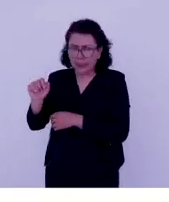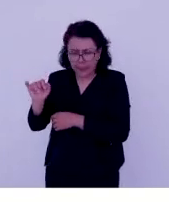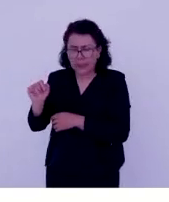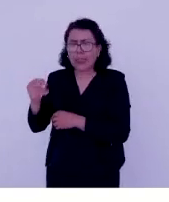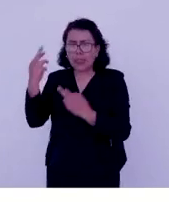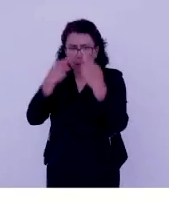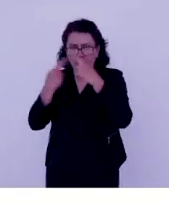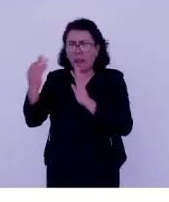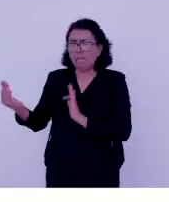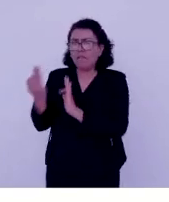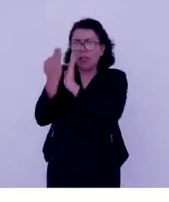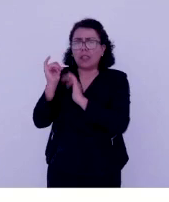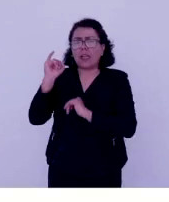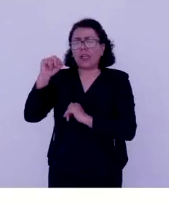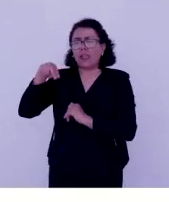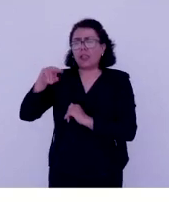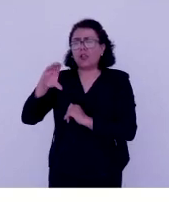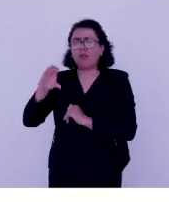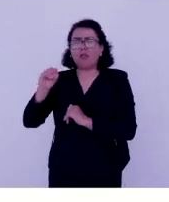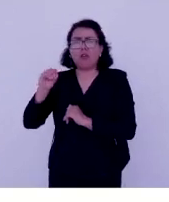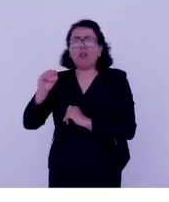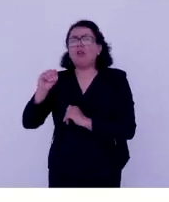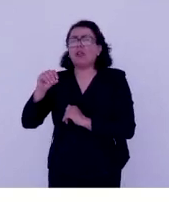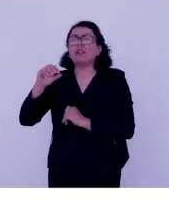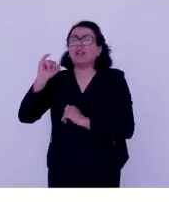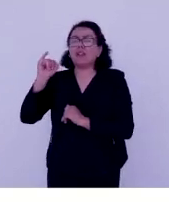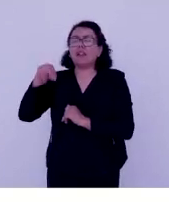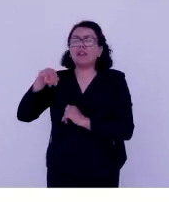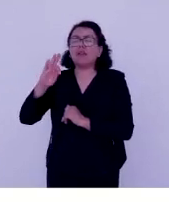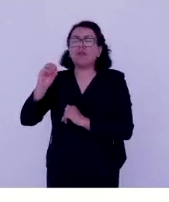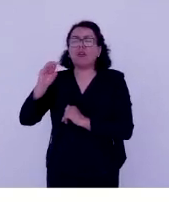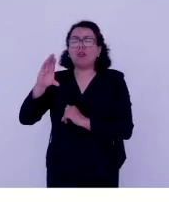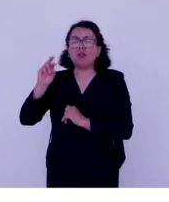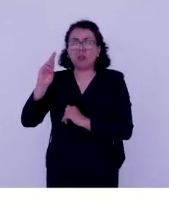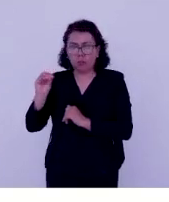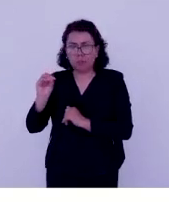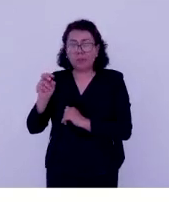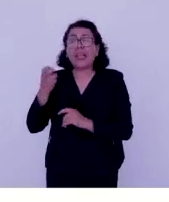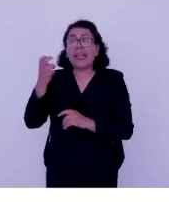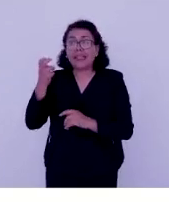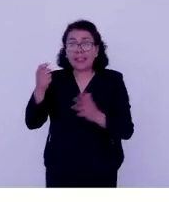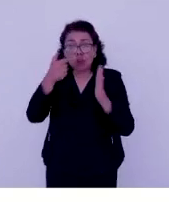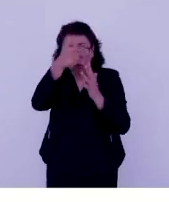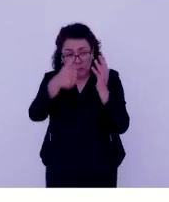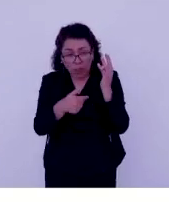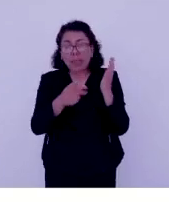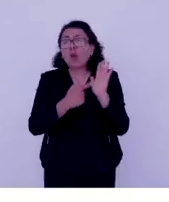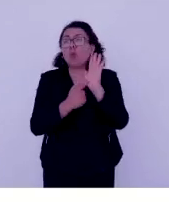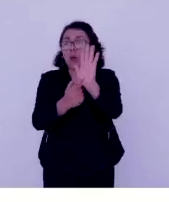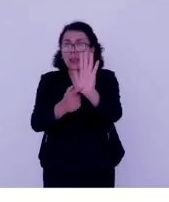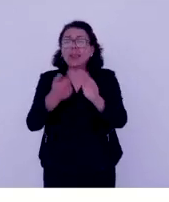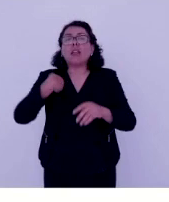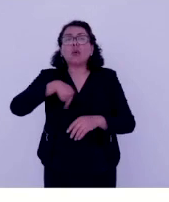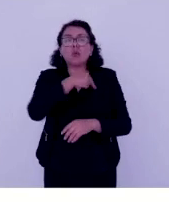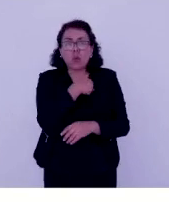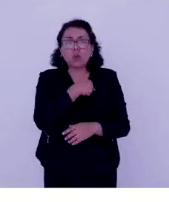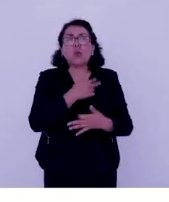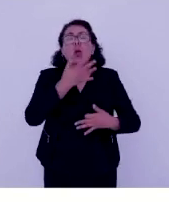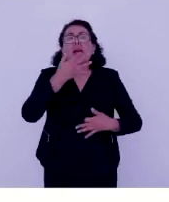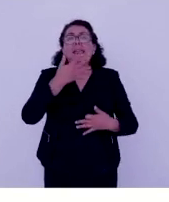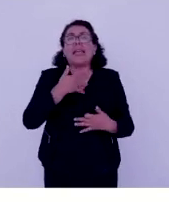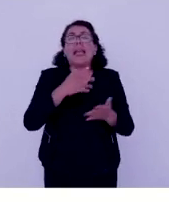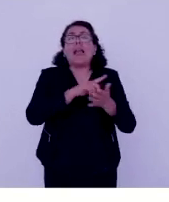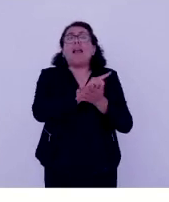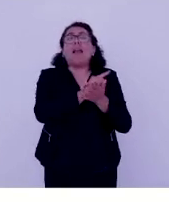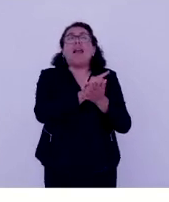ante infocom a través del sitio web damos difusión a nuestros códigos de ética y de conducta por medio de infografías que mensualmente